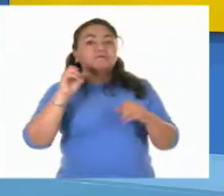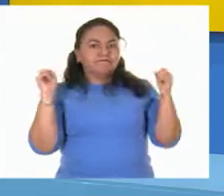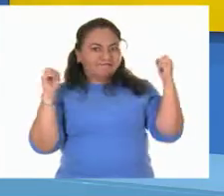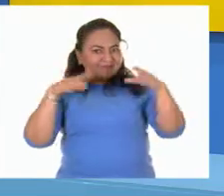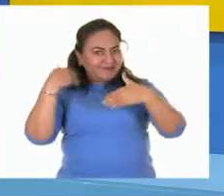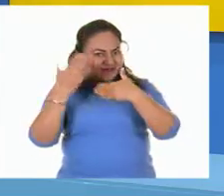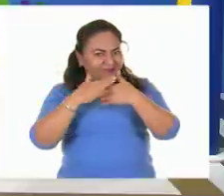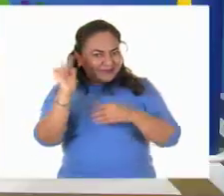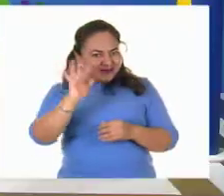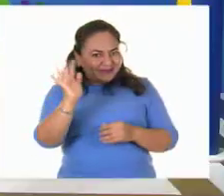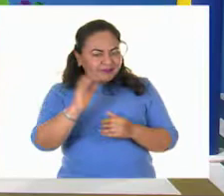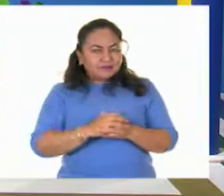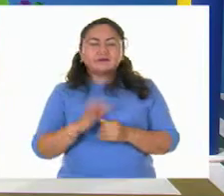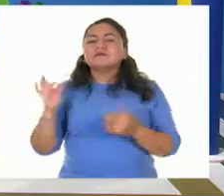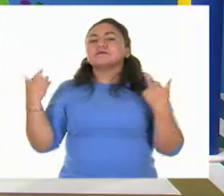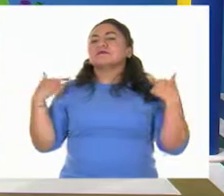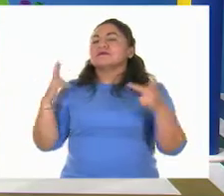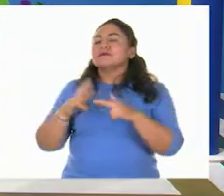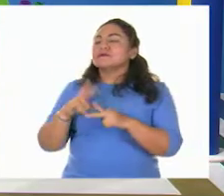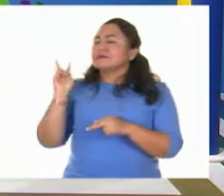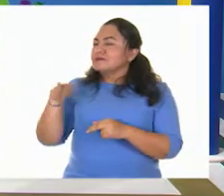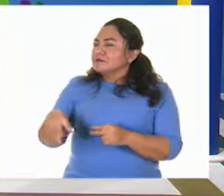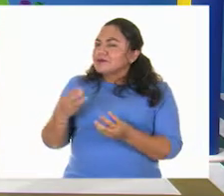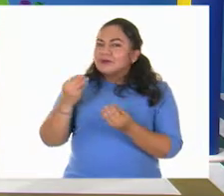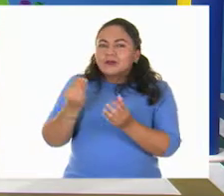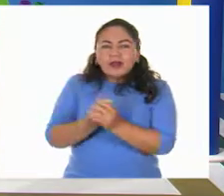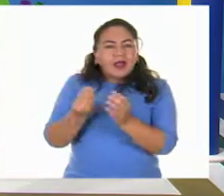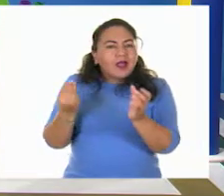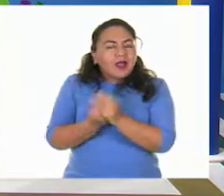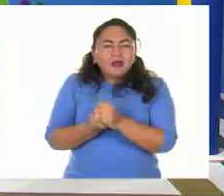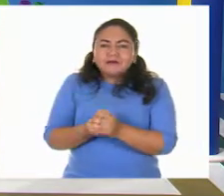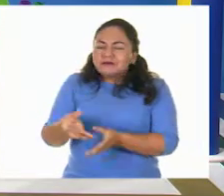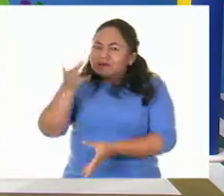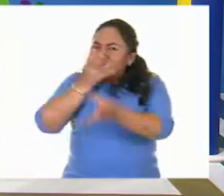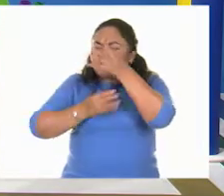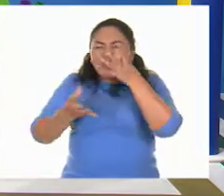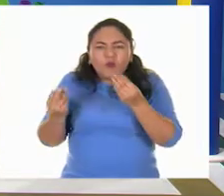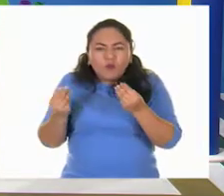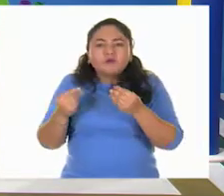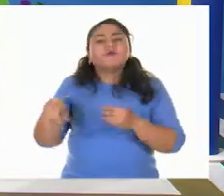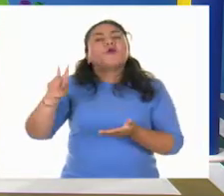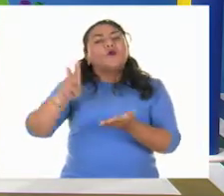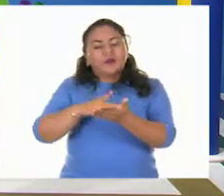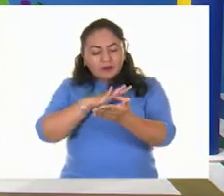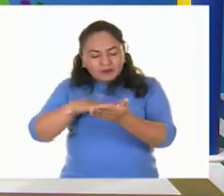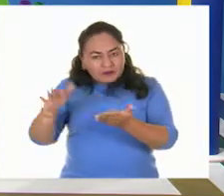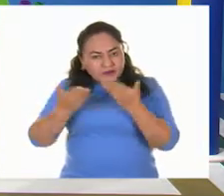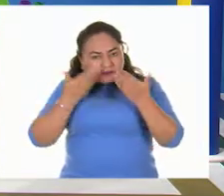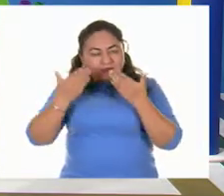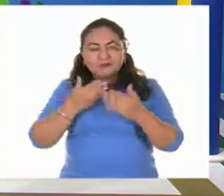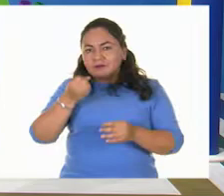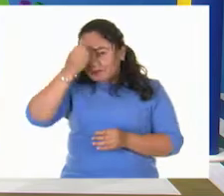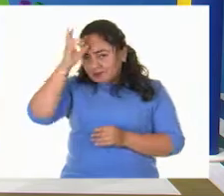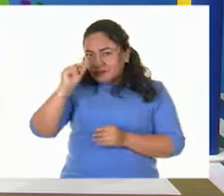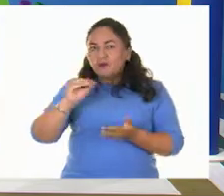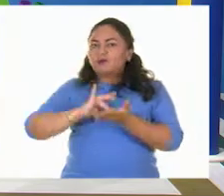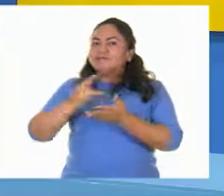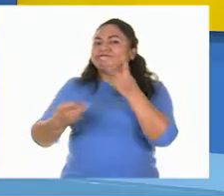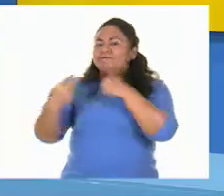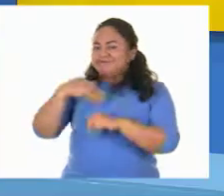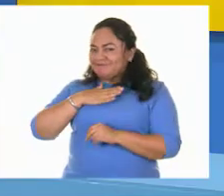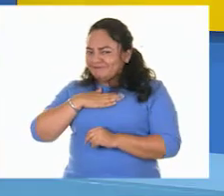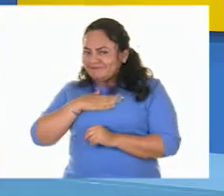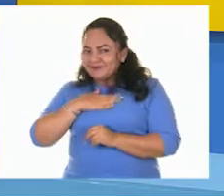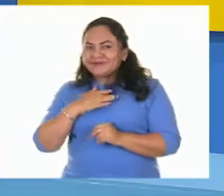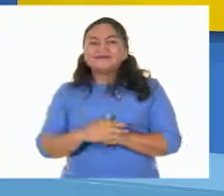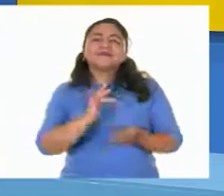próxima. Maestra Ceci Vargas, fue una clase con mucho que aprender. Hay que repasar, no se les olvide, pero muchísimas gracias por estar aquí con